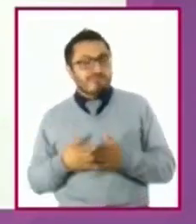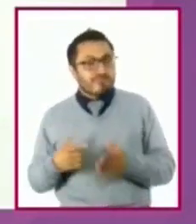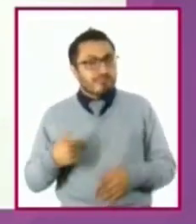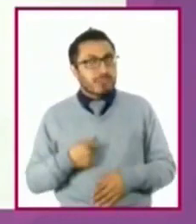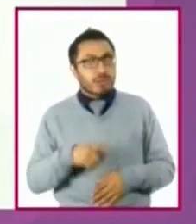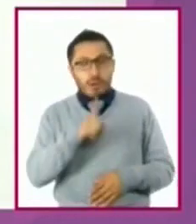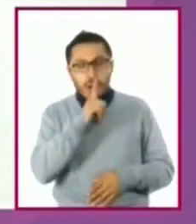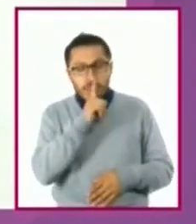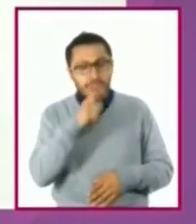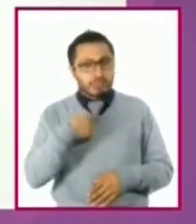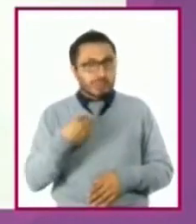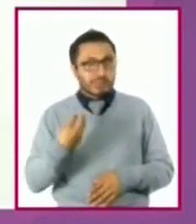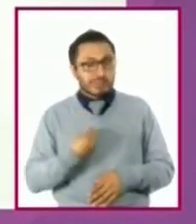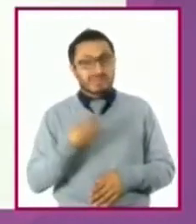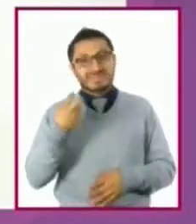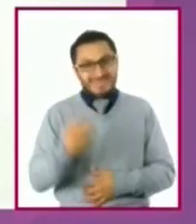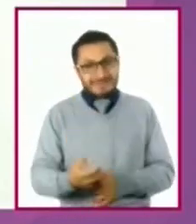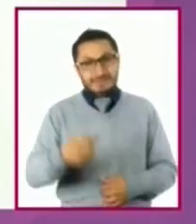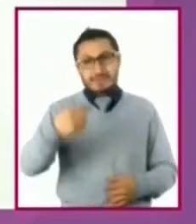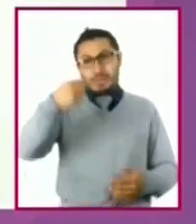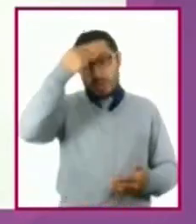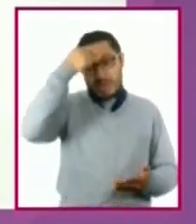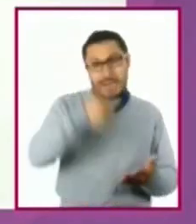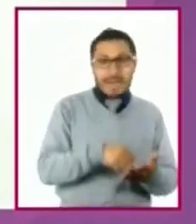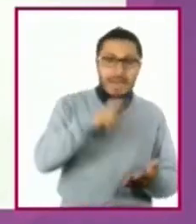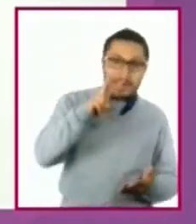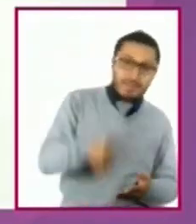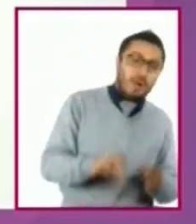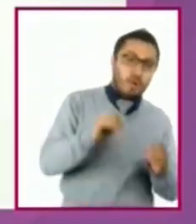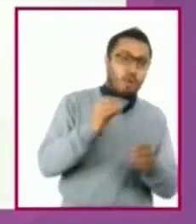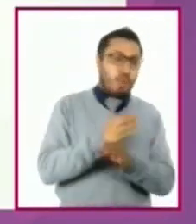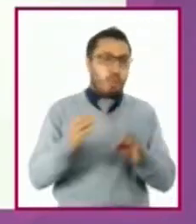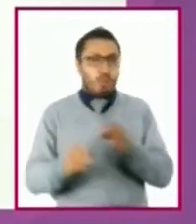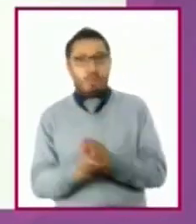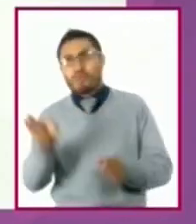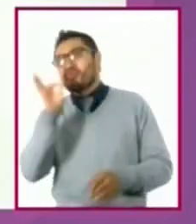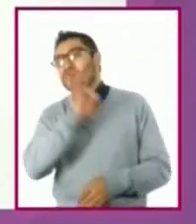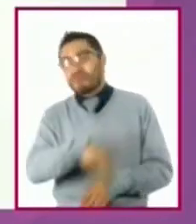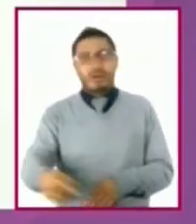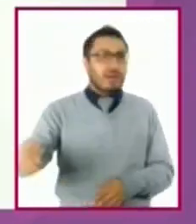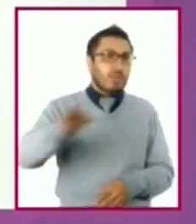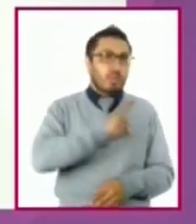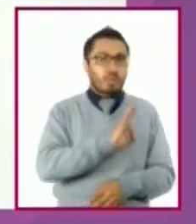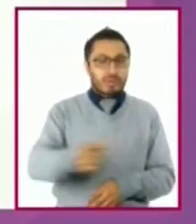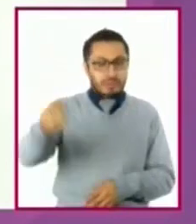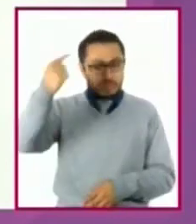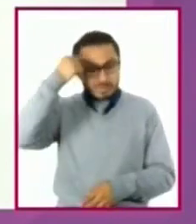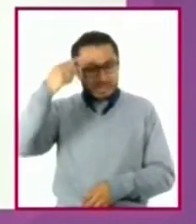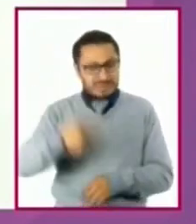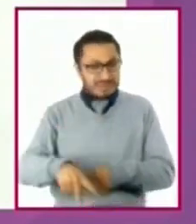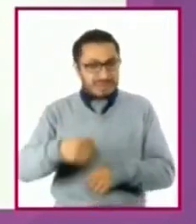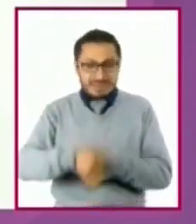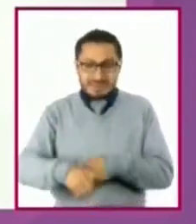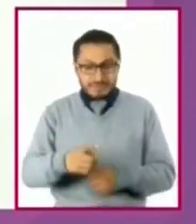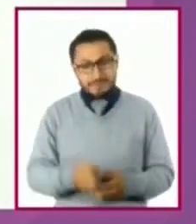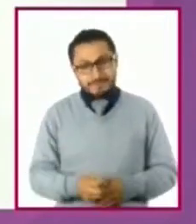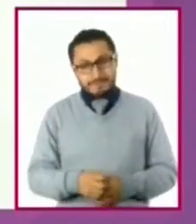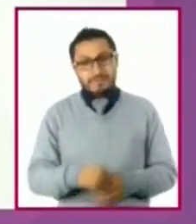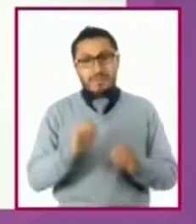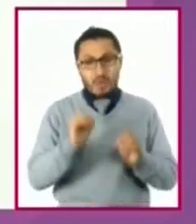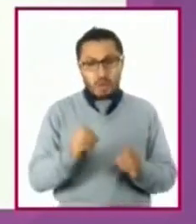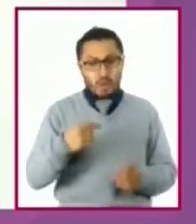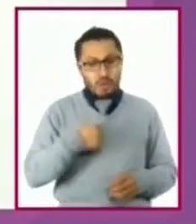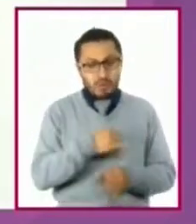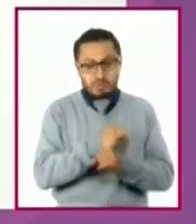cosas falsas o que puedan hacer daño a nuestra salud mental. Por consiguiente, tenemos el derecho de expresar con respeto